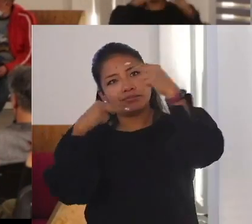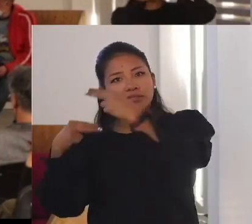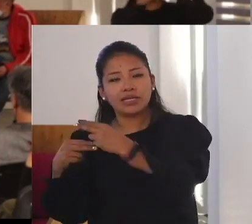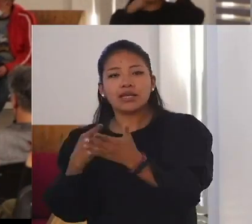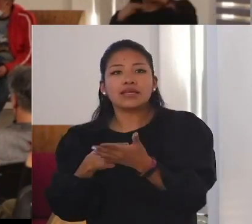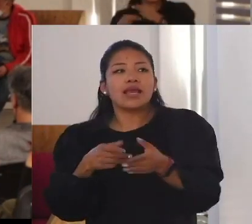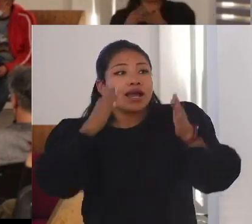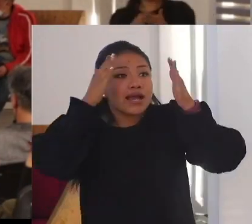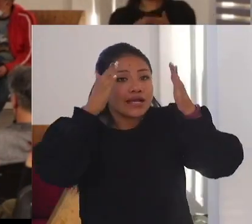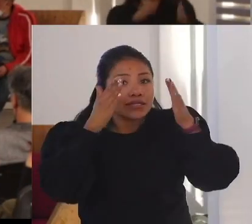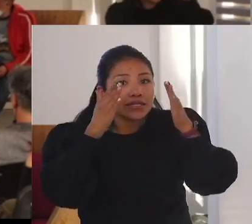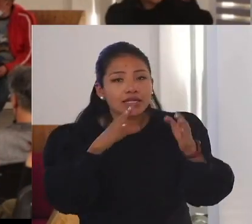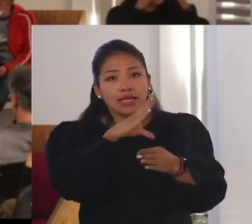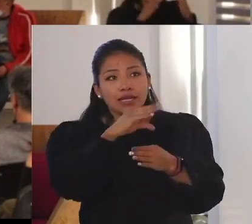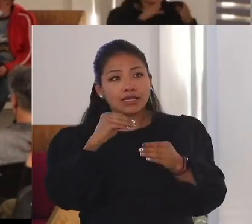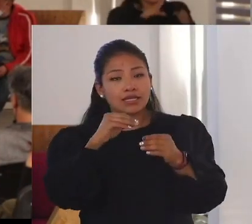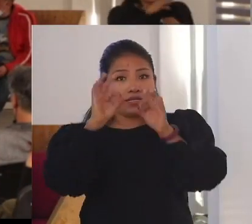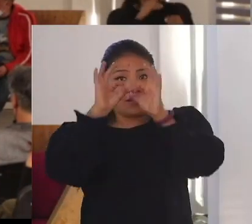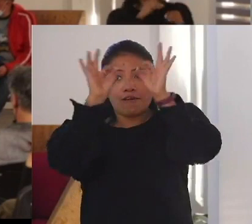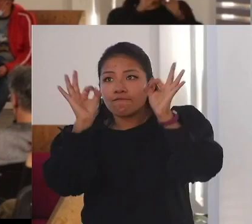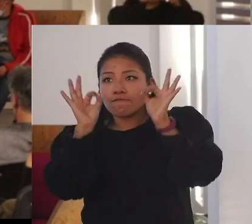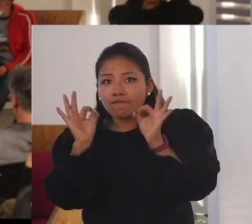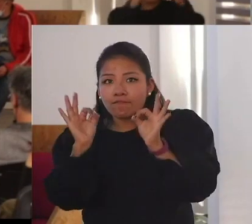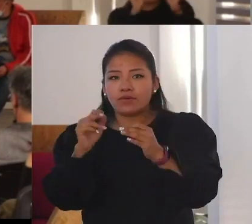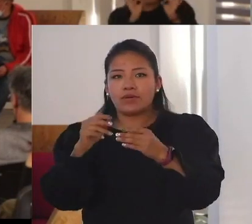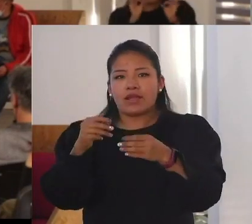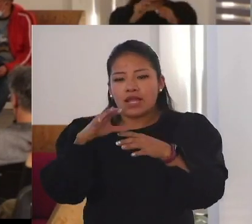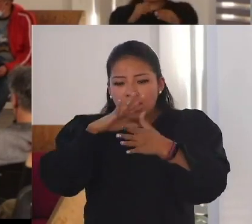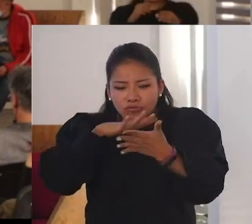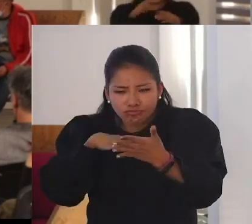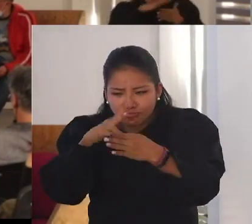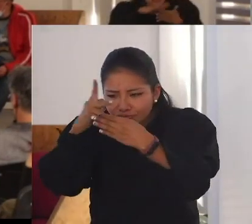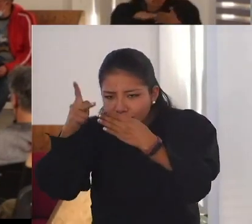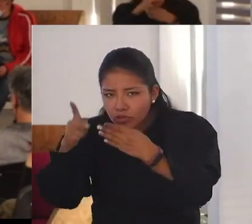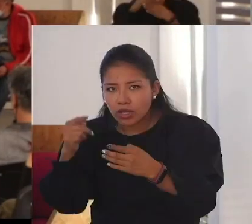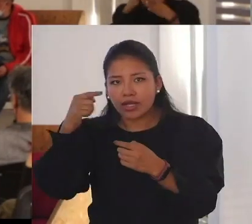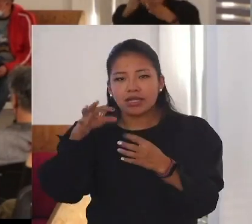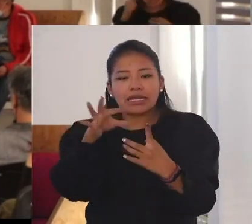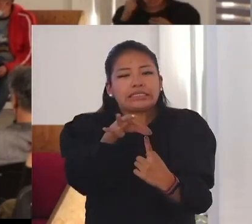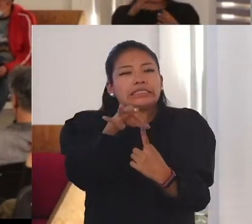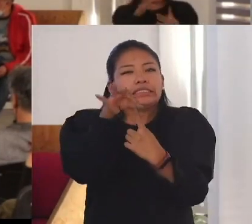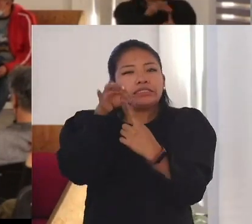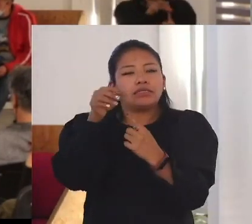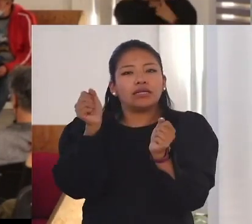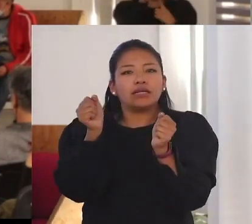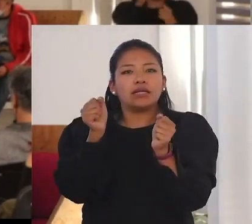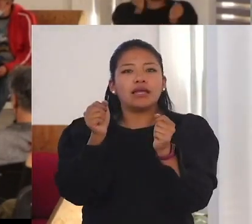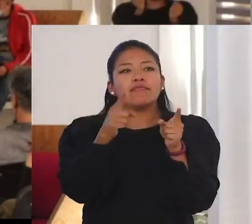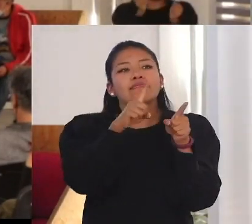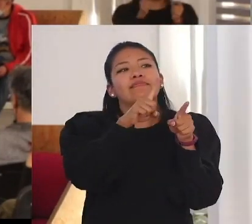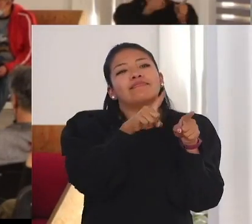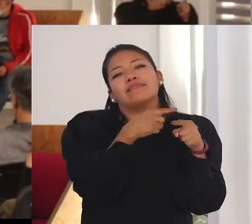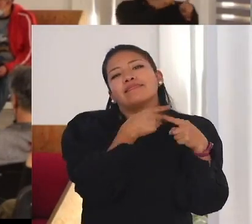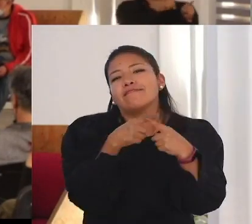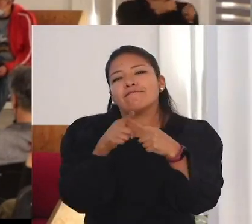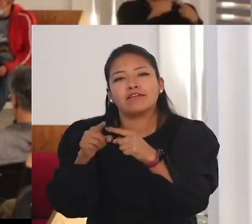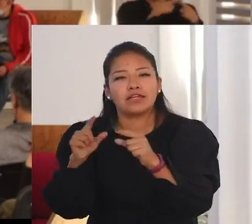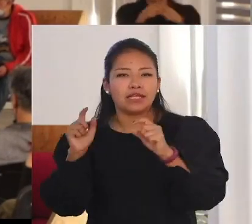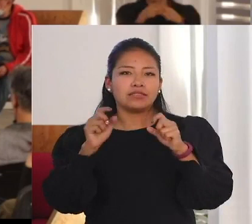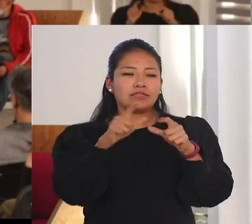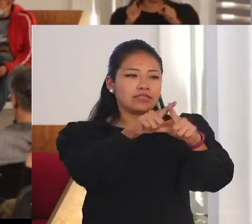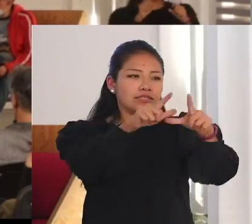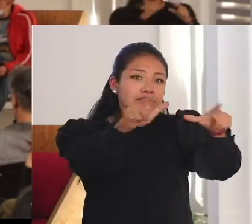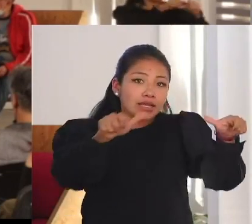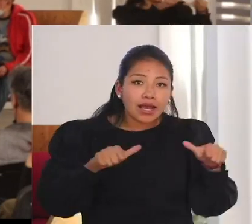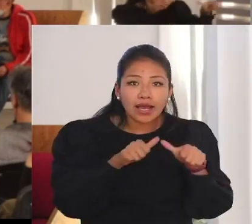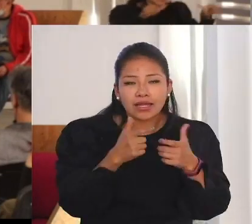se atienda y que se formen personal especializado en en nuestros ámbitos en las diferentes necesidades